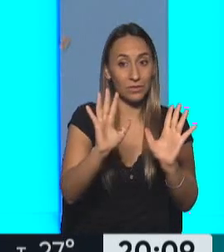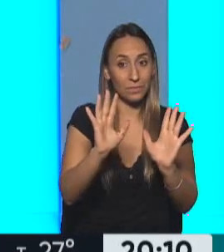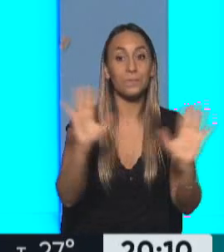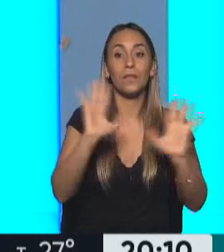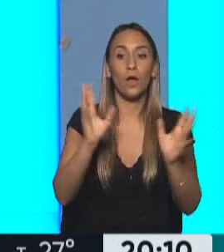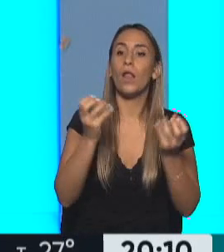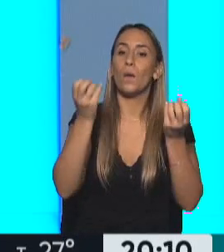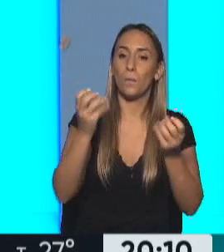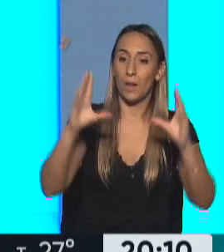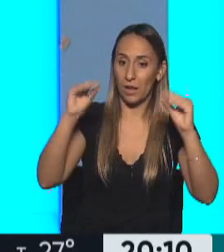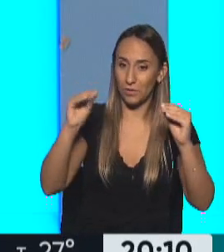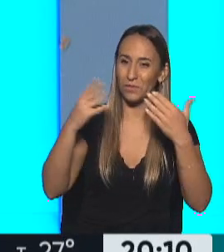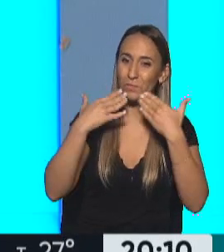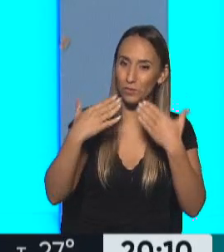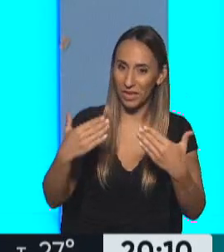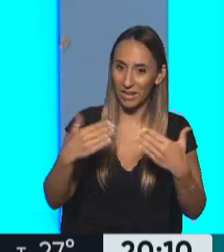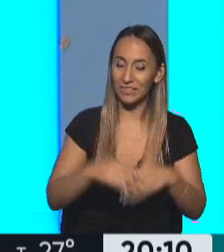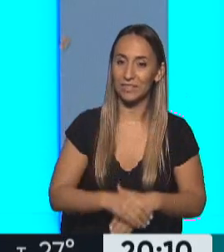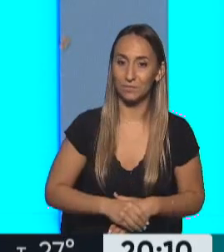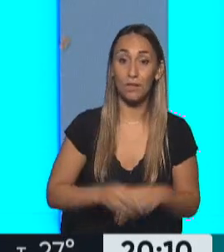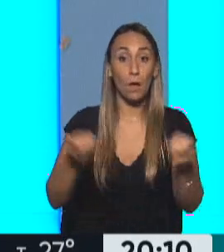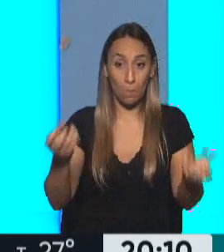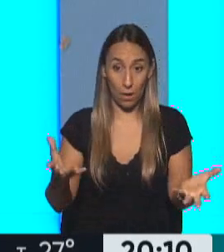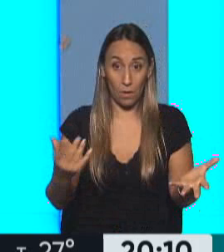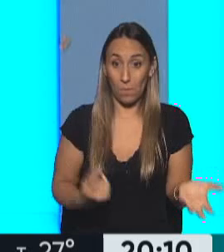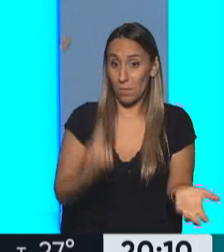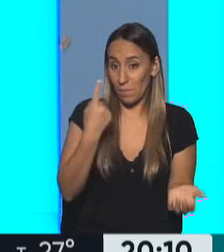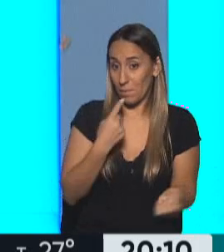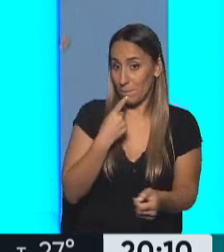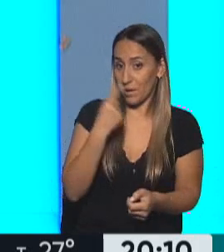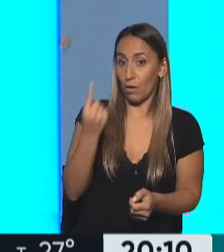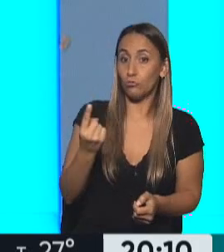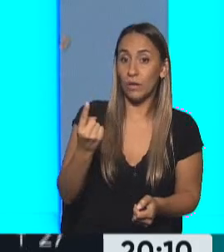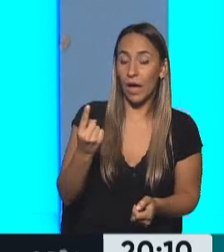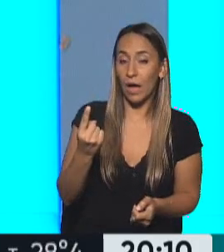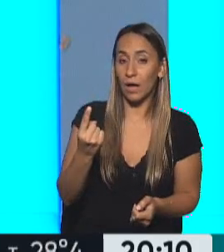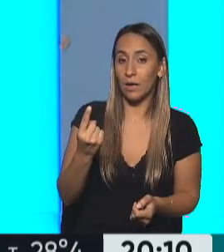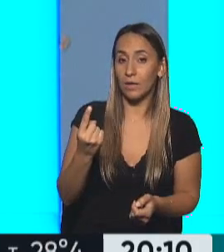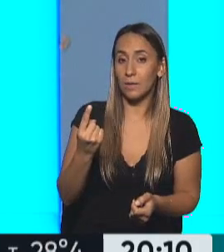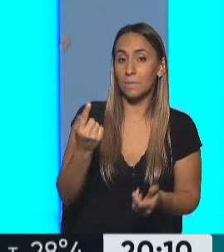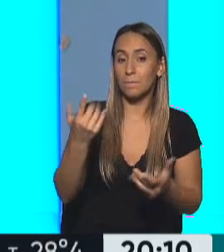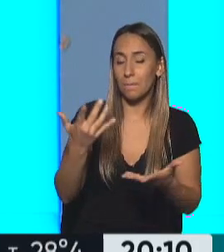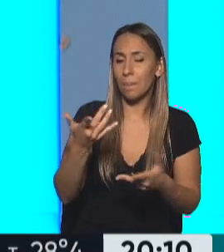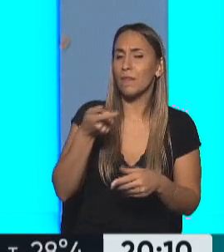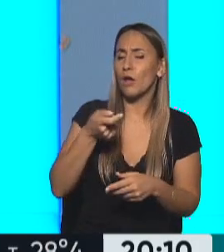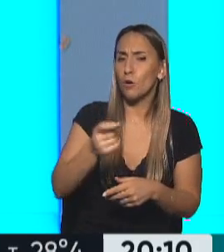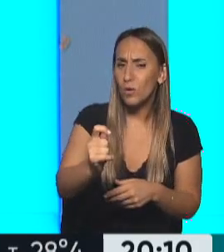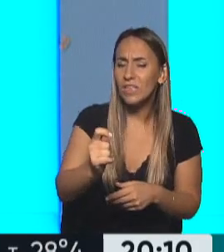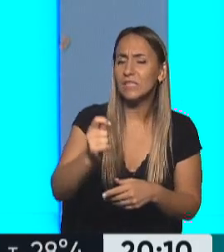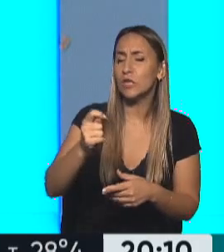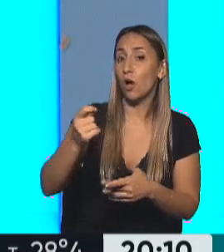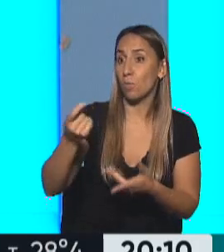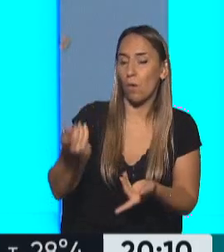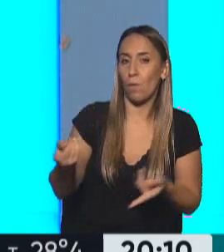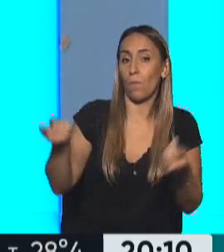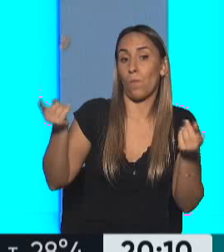Hola, buenas noches, muchas gracias. Bueno, antes que nada te voy a preguntar cuáles son las complejidades de este juicio que se retoma, Carla,